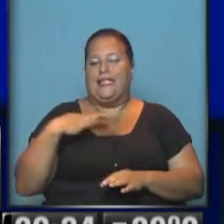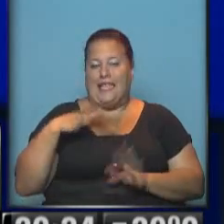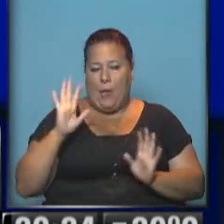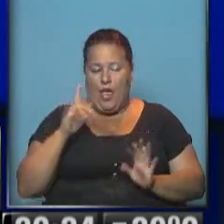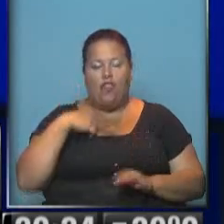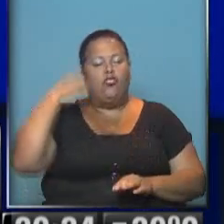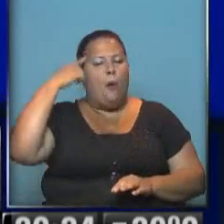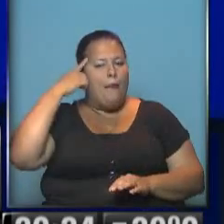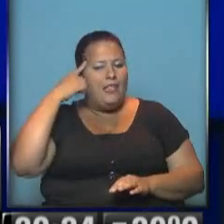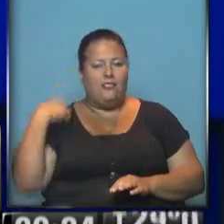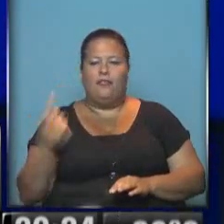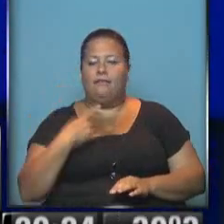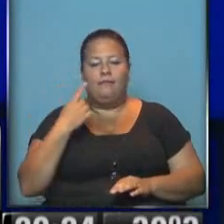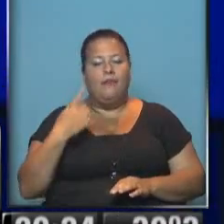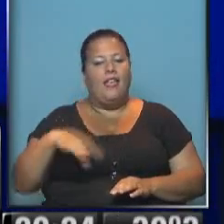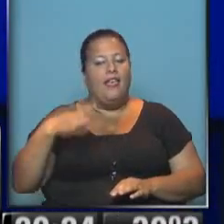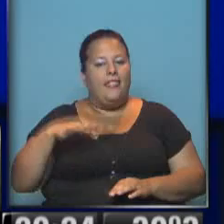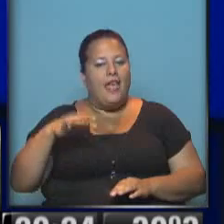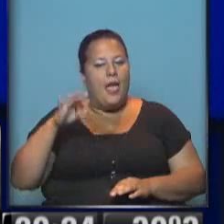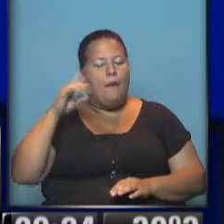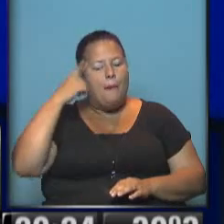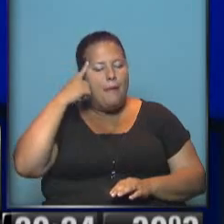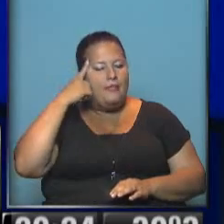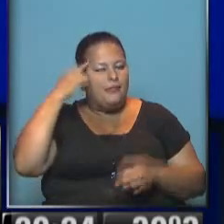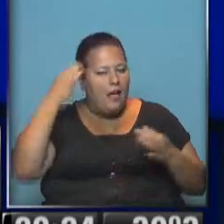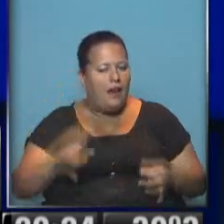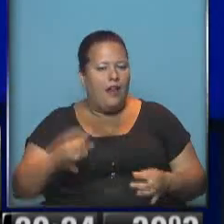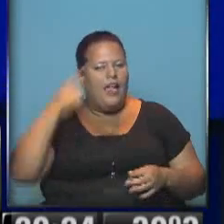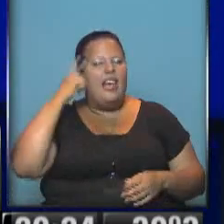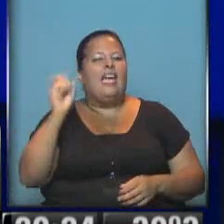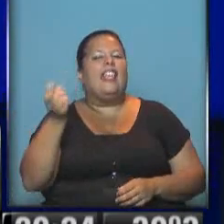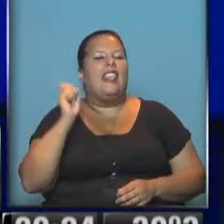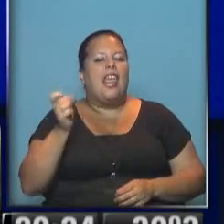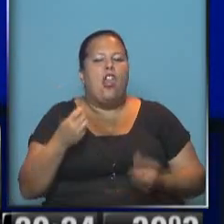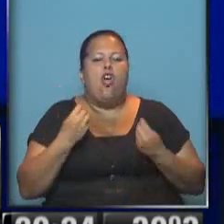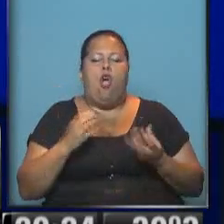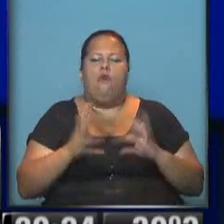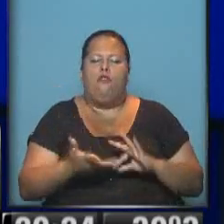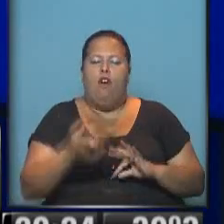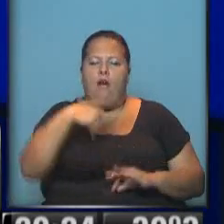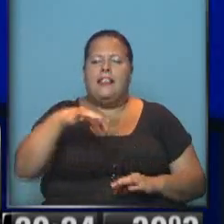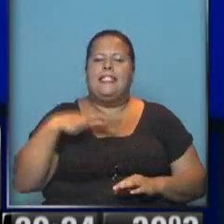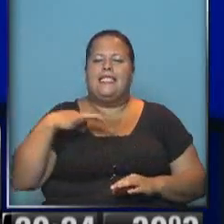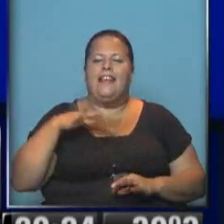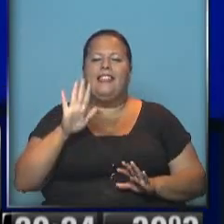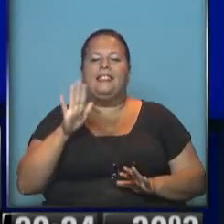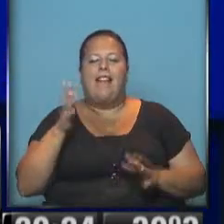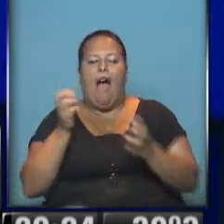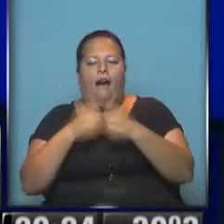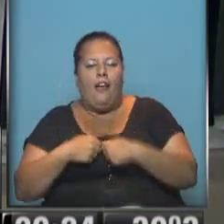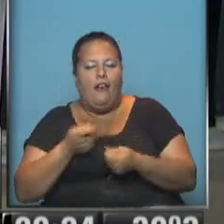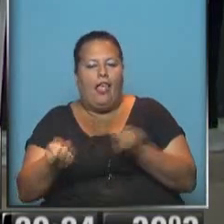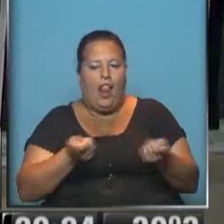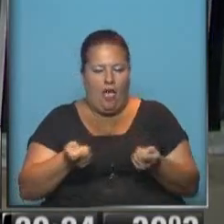creo que nosotros no tenemos que dejar de pensar y pensar quiénes y cómo fueron los civiles que estuvieron detrás de esto. Muy